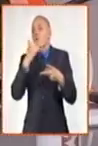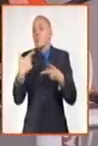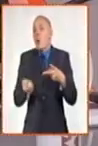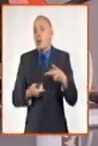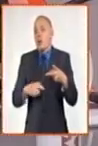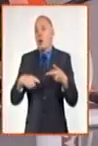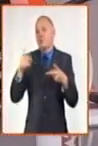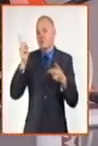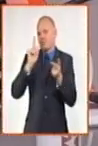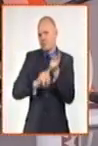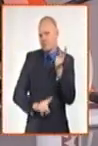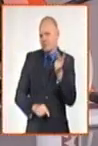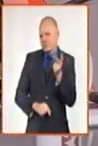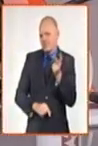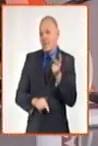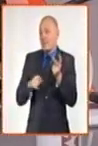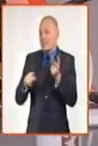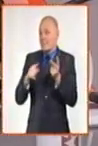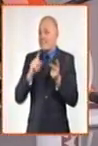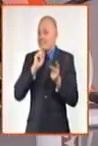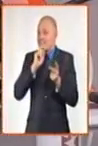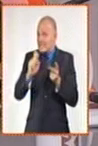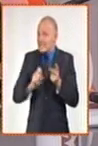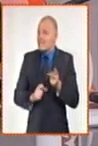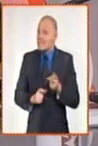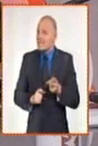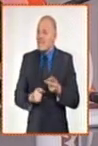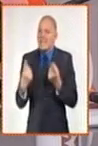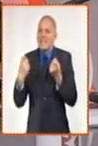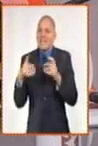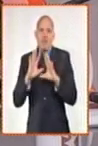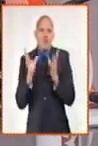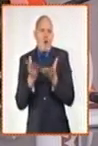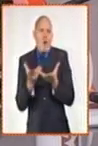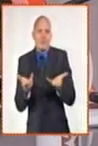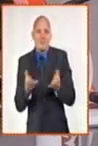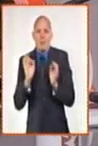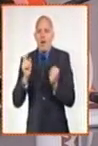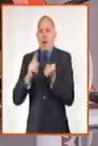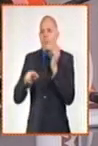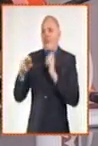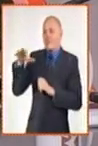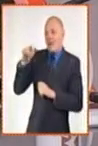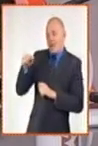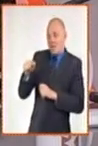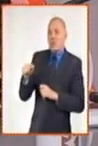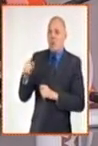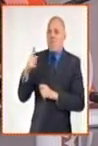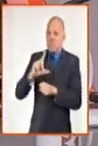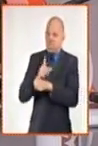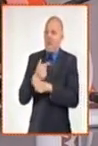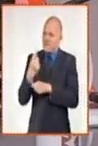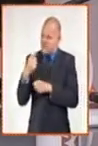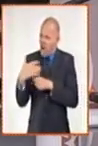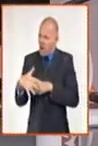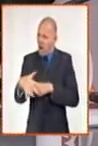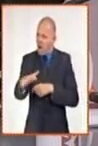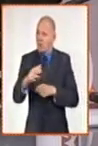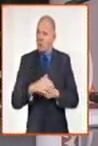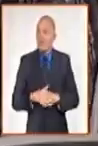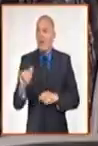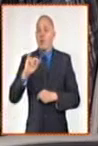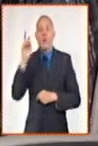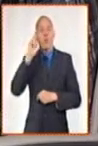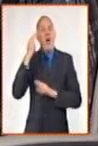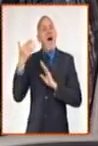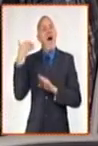que es la más compleja, es la más difícil de todo, de todas las provincias afectadas, y será la que más tiempo demorará.